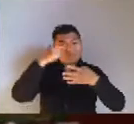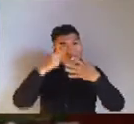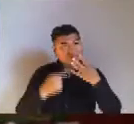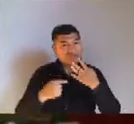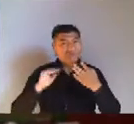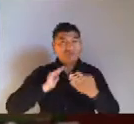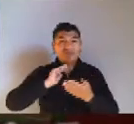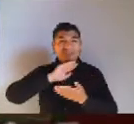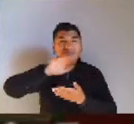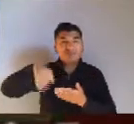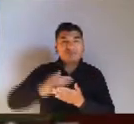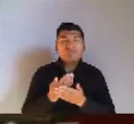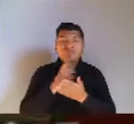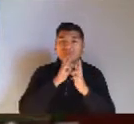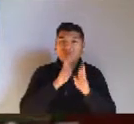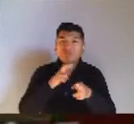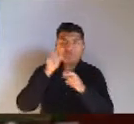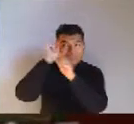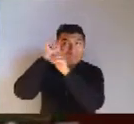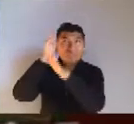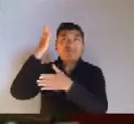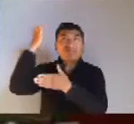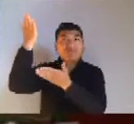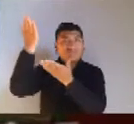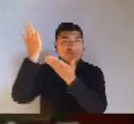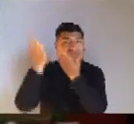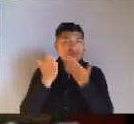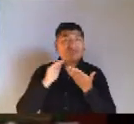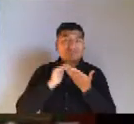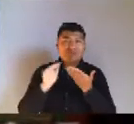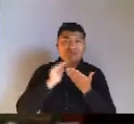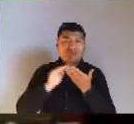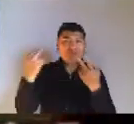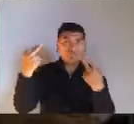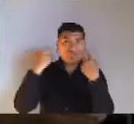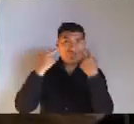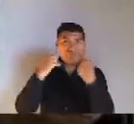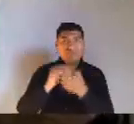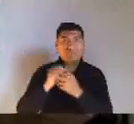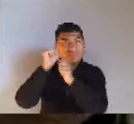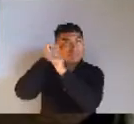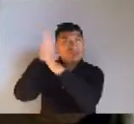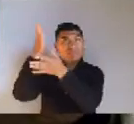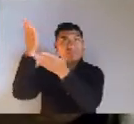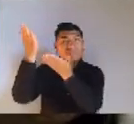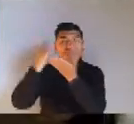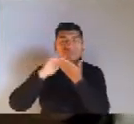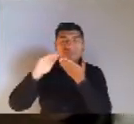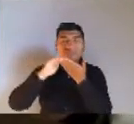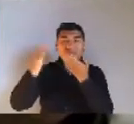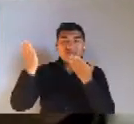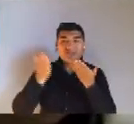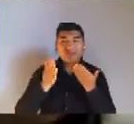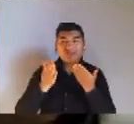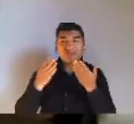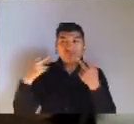Todos respondemos, Padre misericordioso, óyenos. Padre